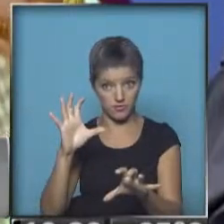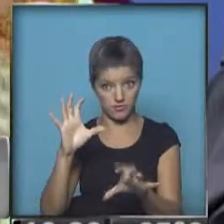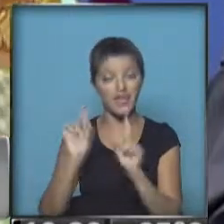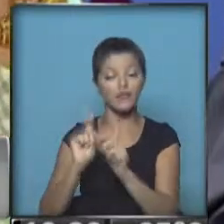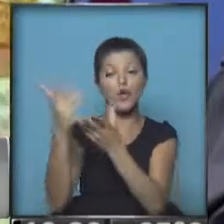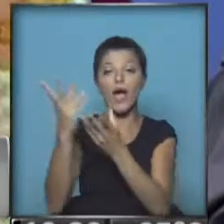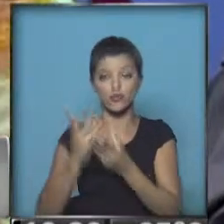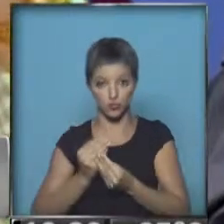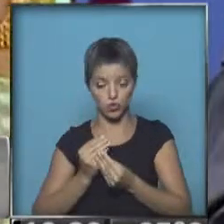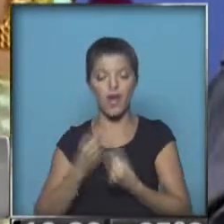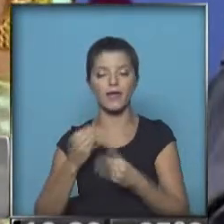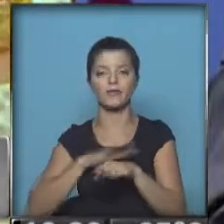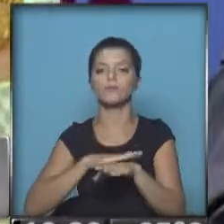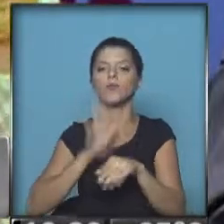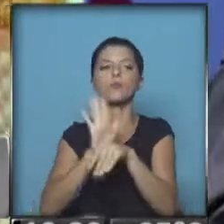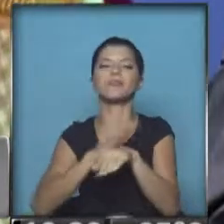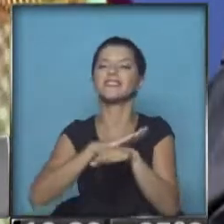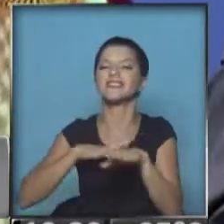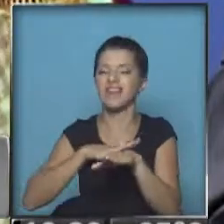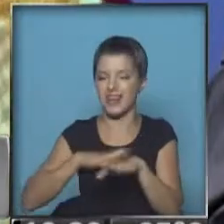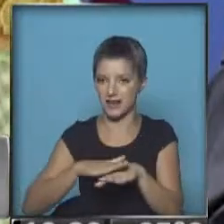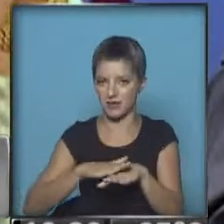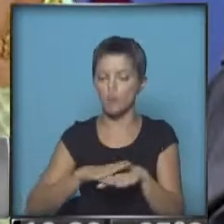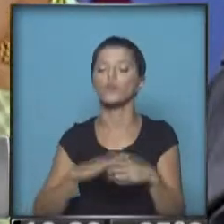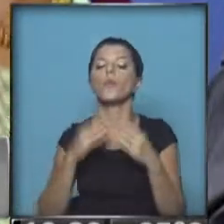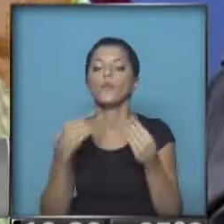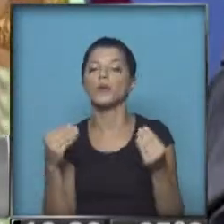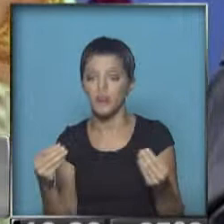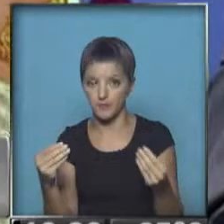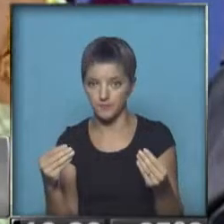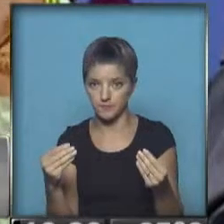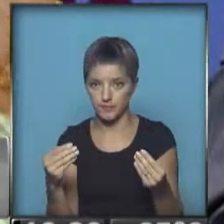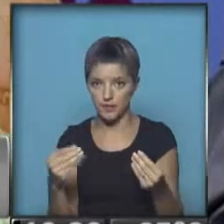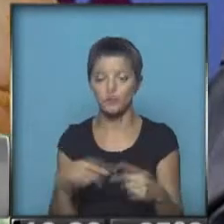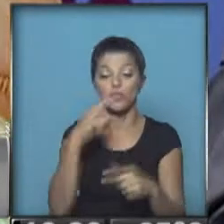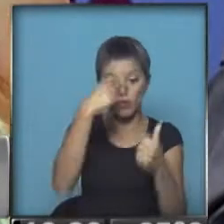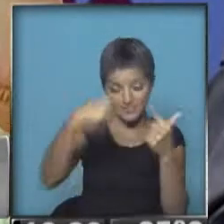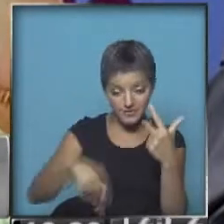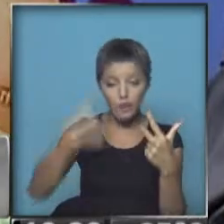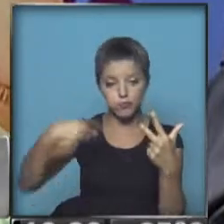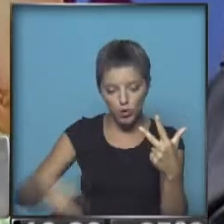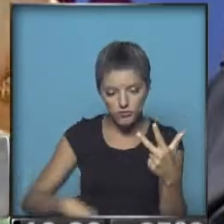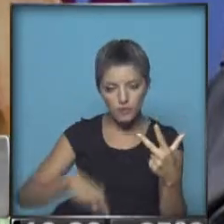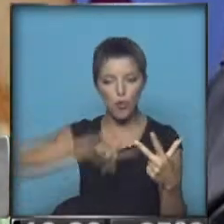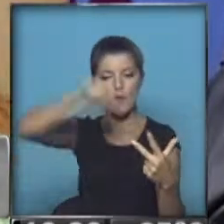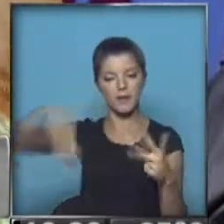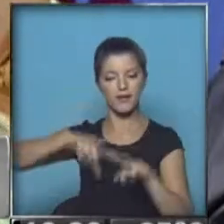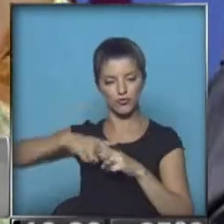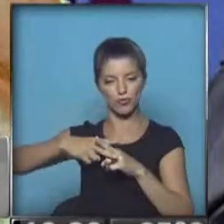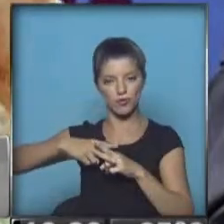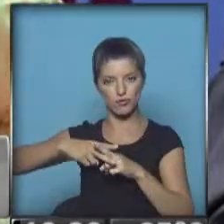ayuda a sanar. Ayuda a sanar porque ayuda a darte elementos para construir algo